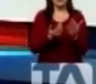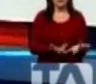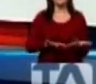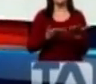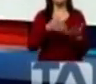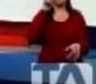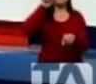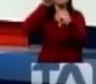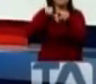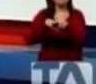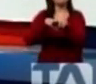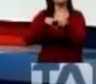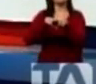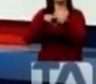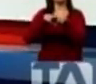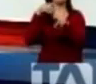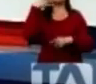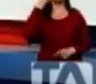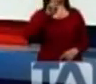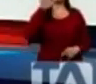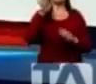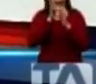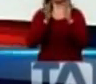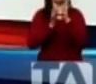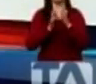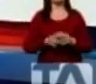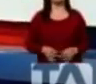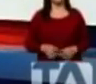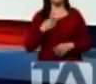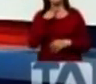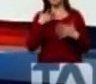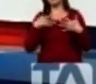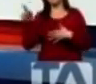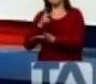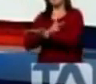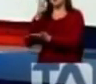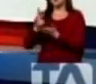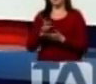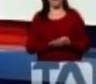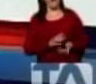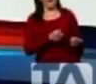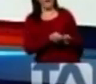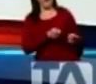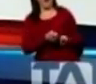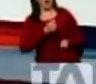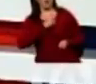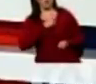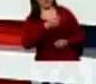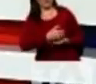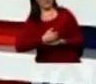al acuerdo que se llegó el 25 de abril. Sin embargo, teme que Pichincha pretenda manejar recursos de su peaje.